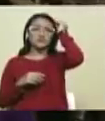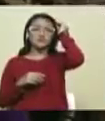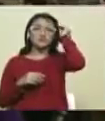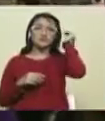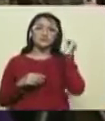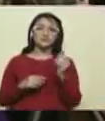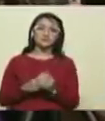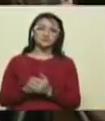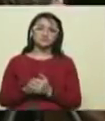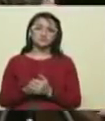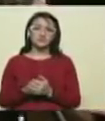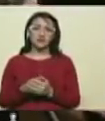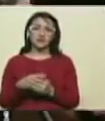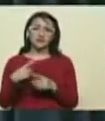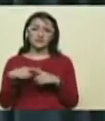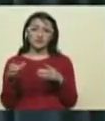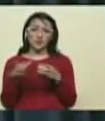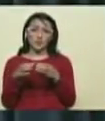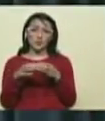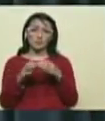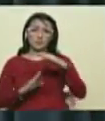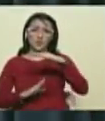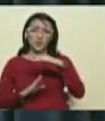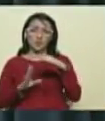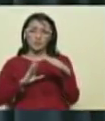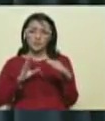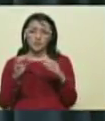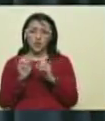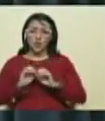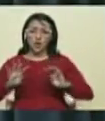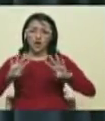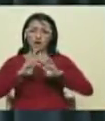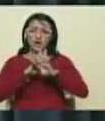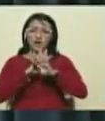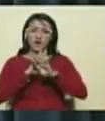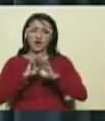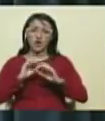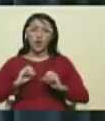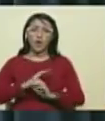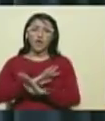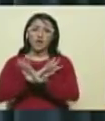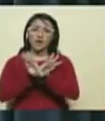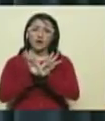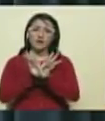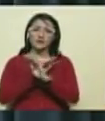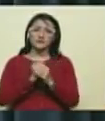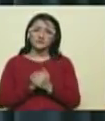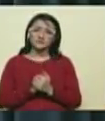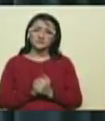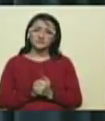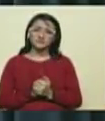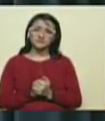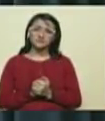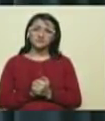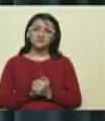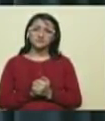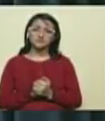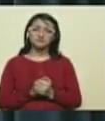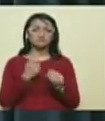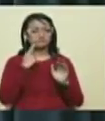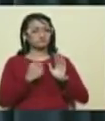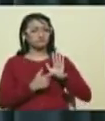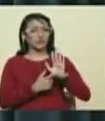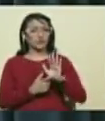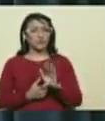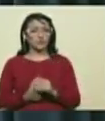Concurrió a los distintos foros e instancias burocráticas de la OEA para exponer la realidad del país, que dista enormemente de la puesta en escena